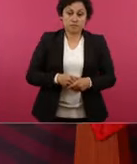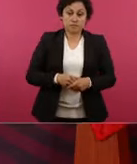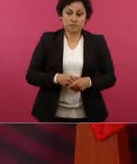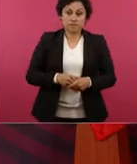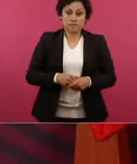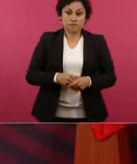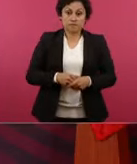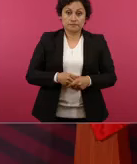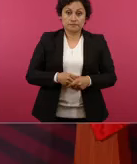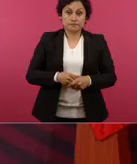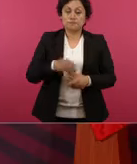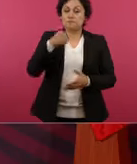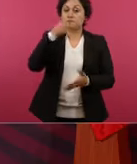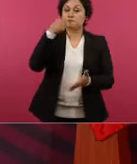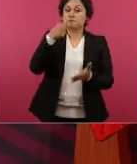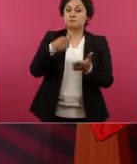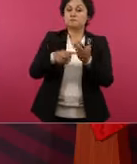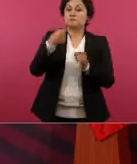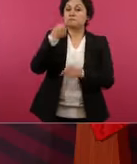la controversia